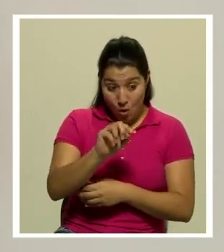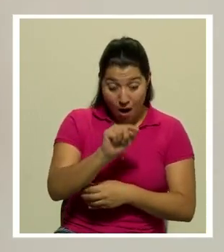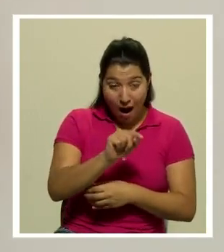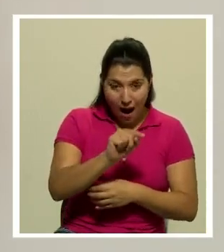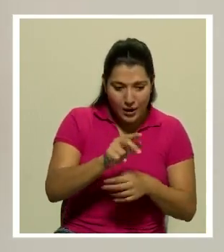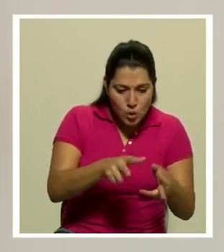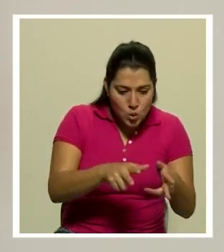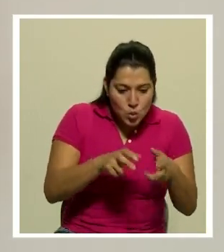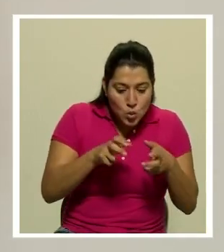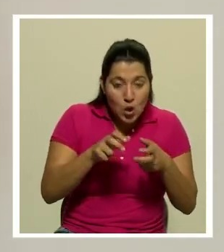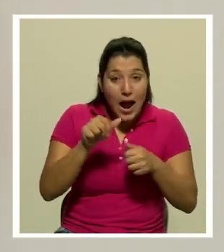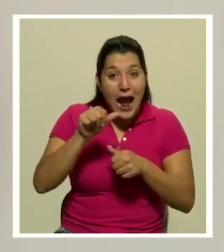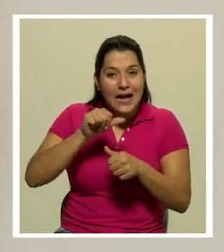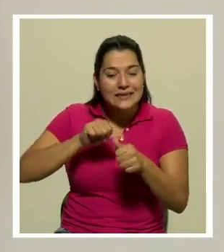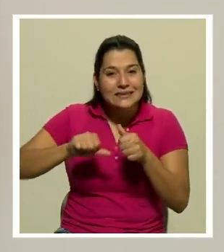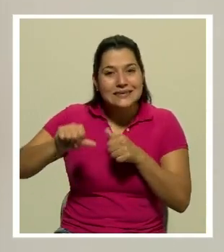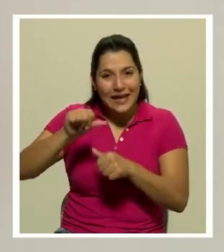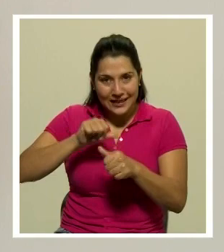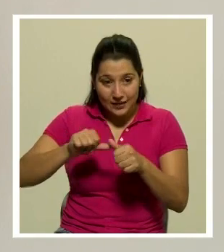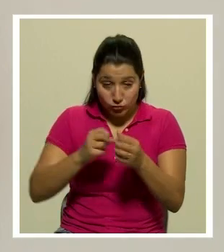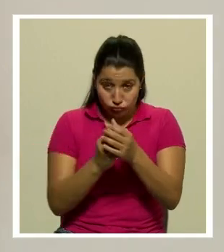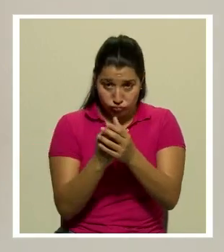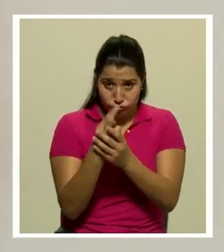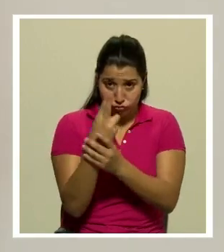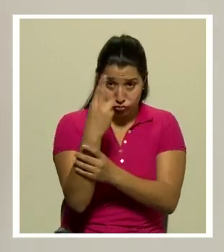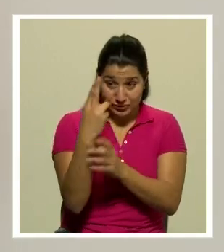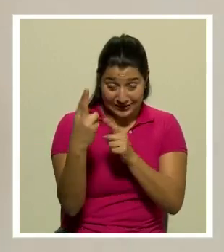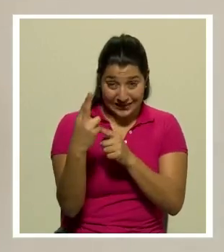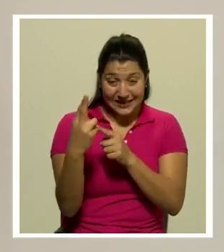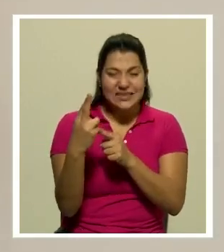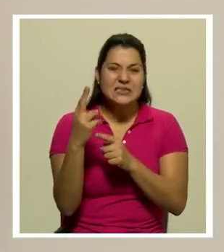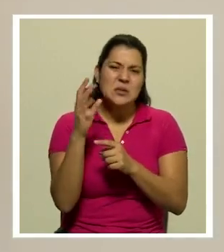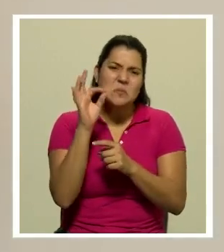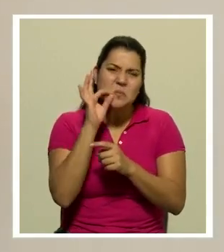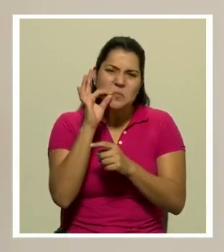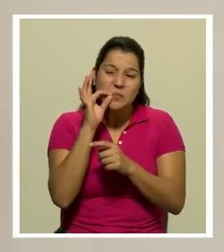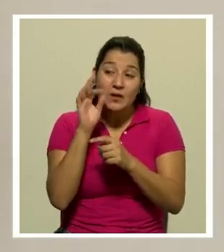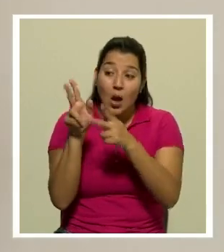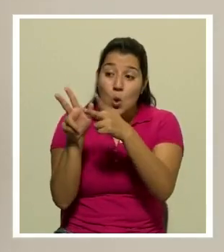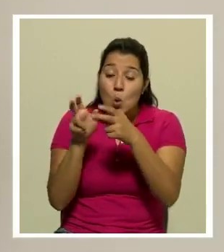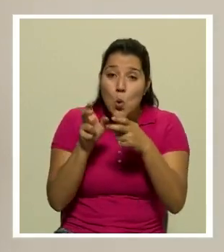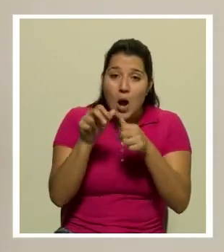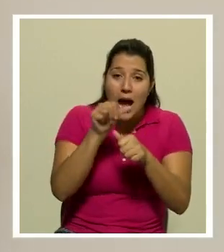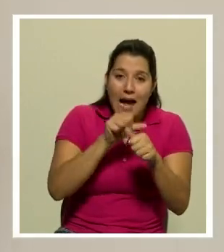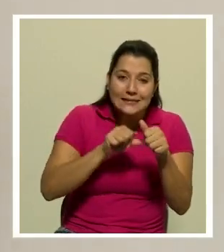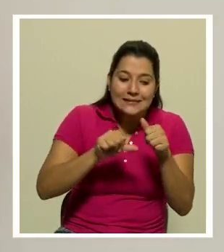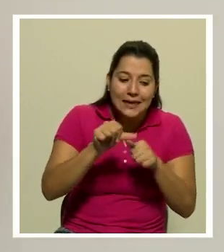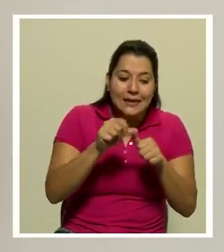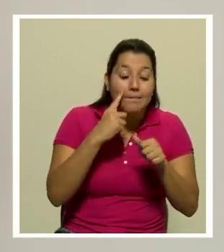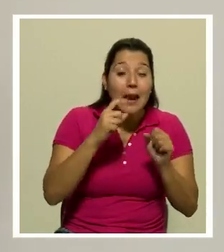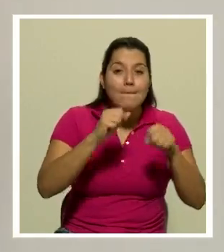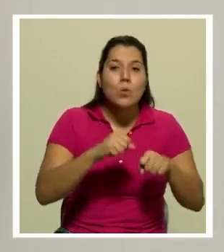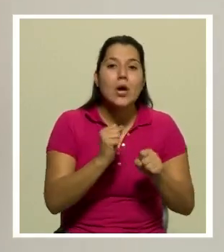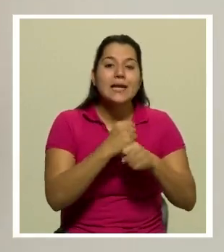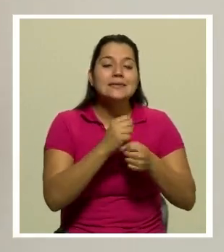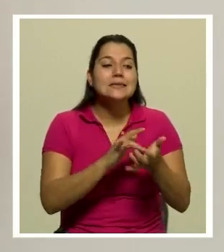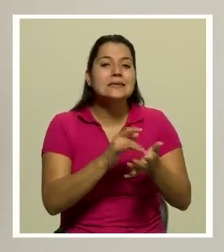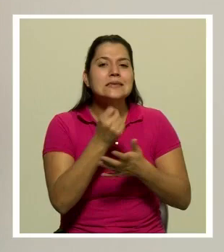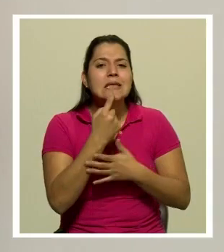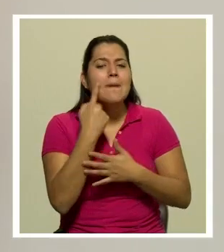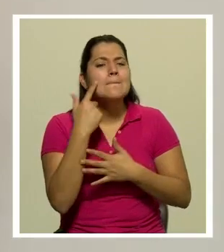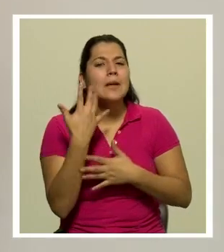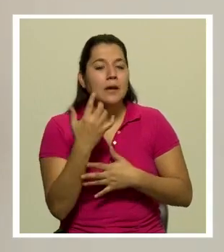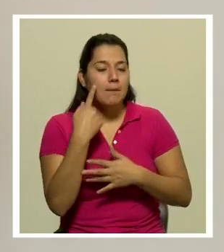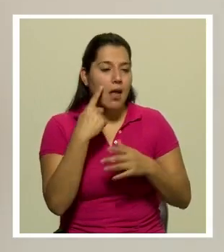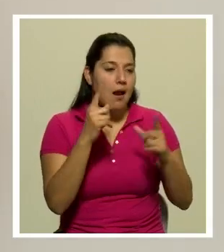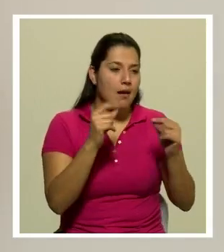vuelvo a decir aceite de la planta, y ese aceite es materia prima para medicamentos, para el cáncer, problemas